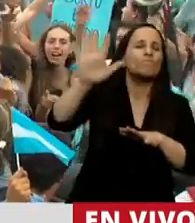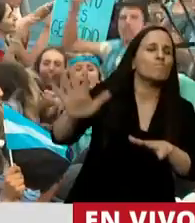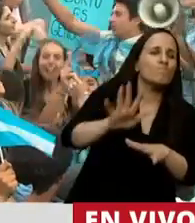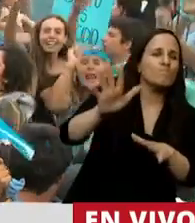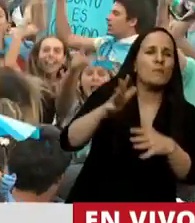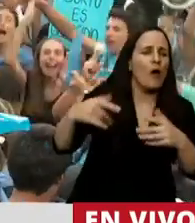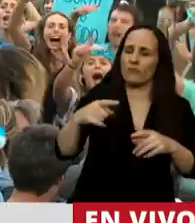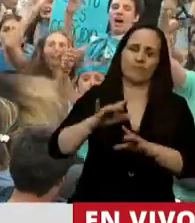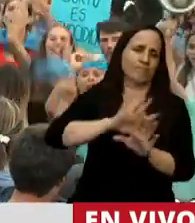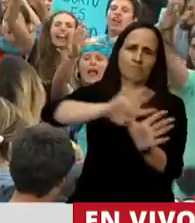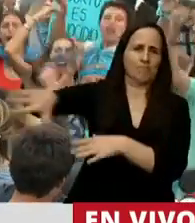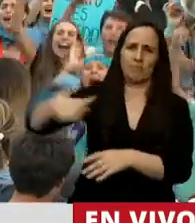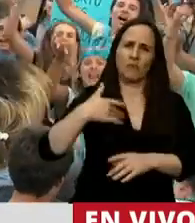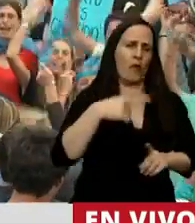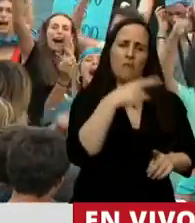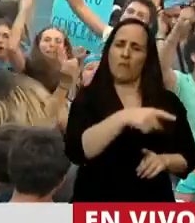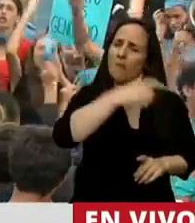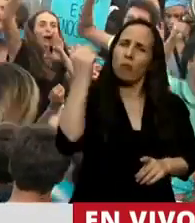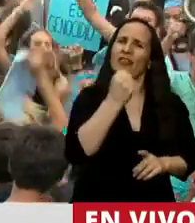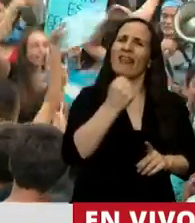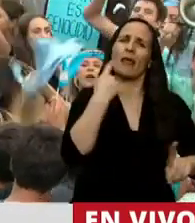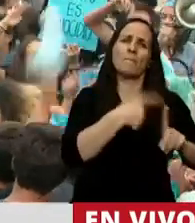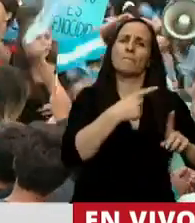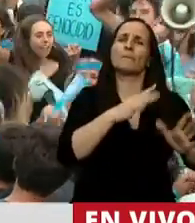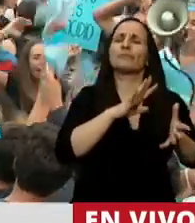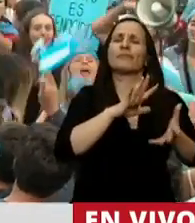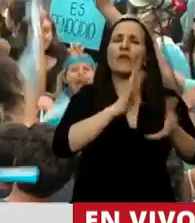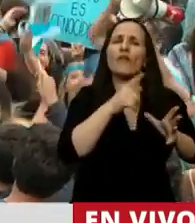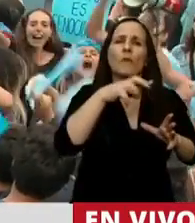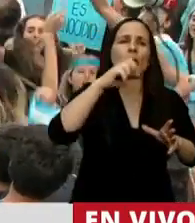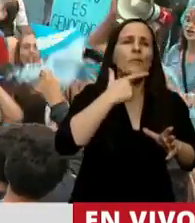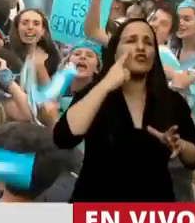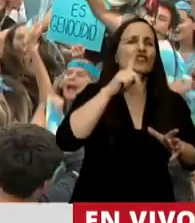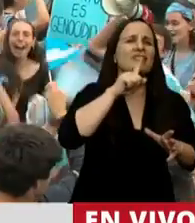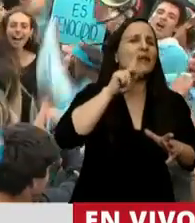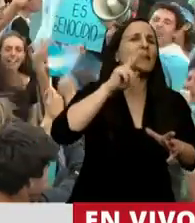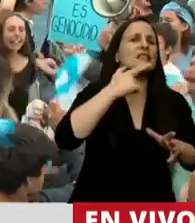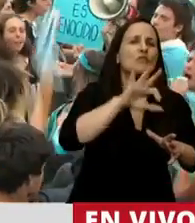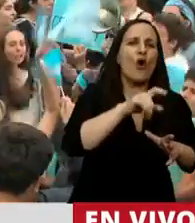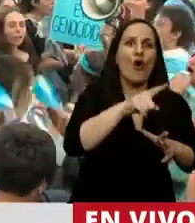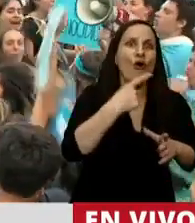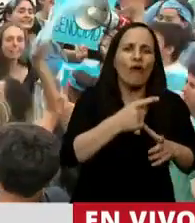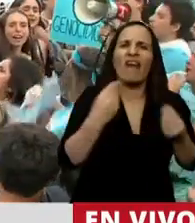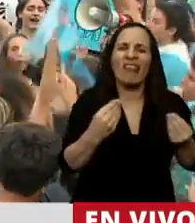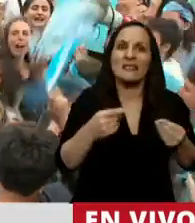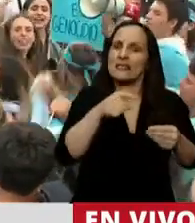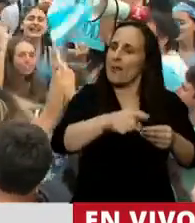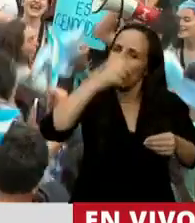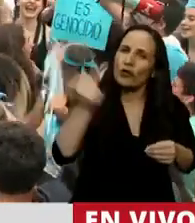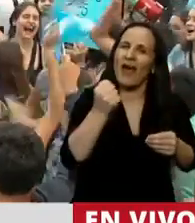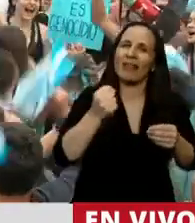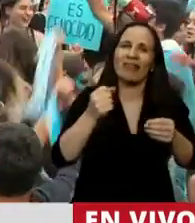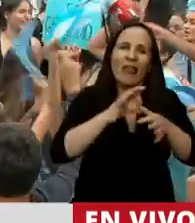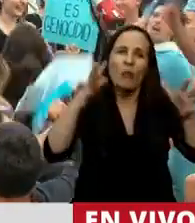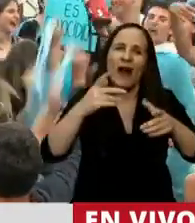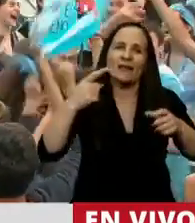reivindico el positivismo, la pirámide kelseniana, algo que también se puso en duda ayer. la evidencia científica, el debate democrático, la